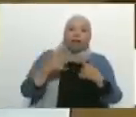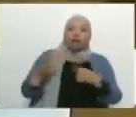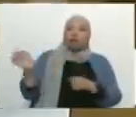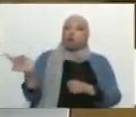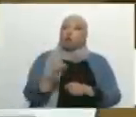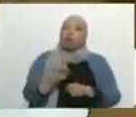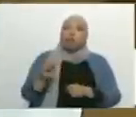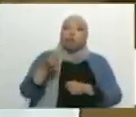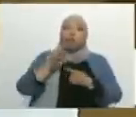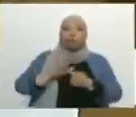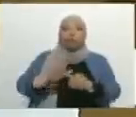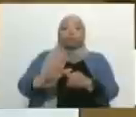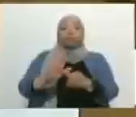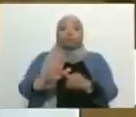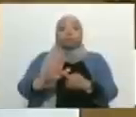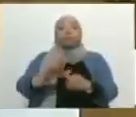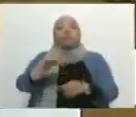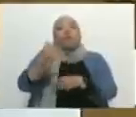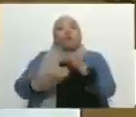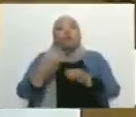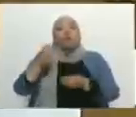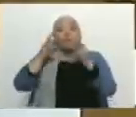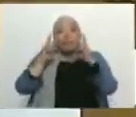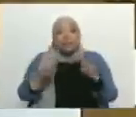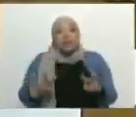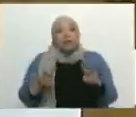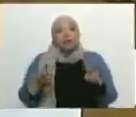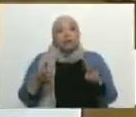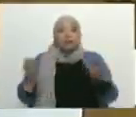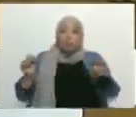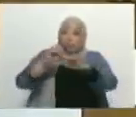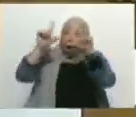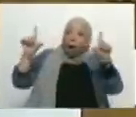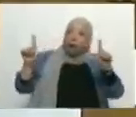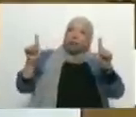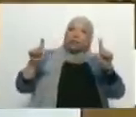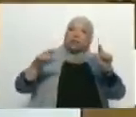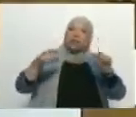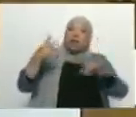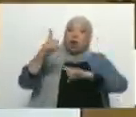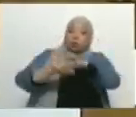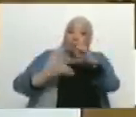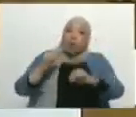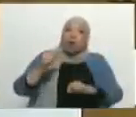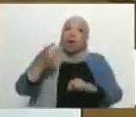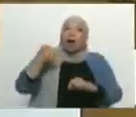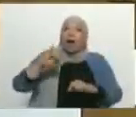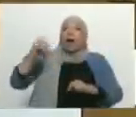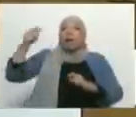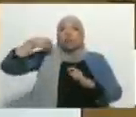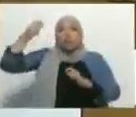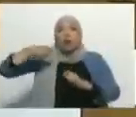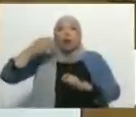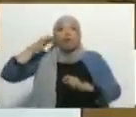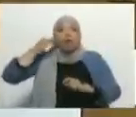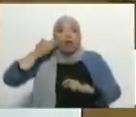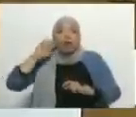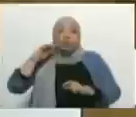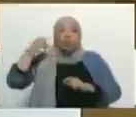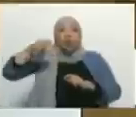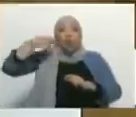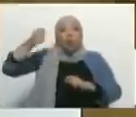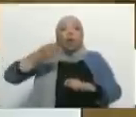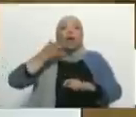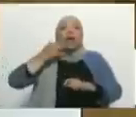de ella, y bueno, porque se hizo visible, porque se hizo viral, pero que como esta pudiera enumerar una serie